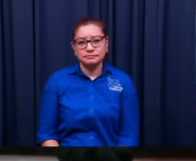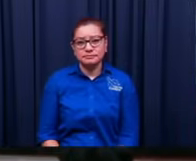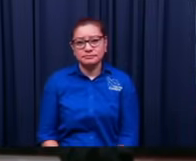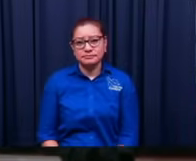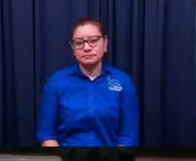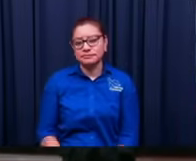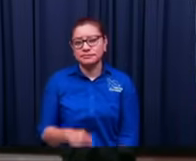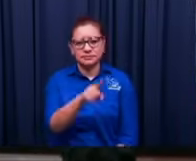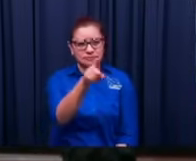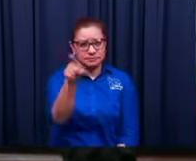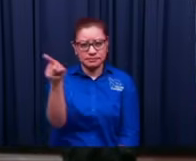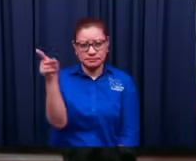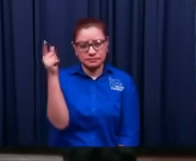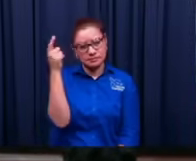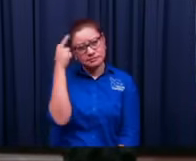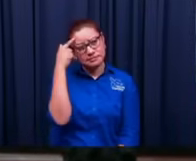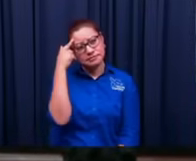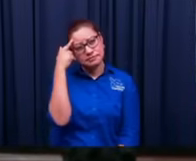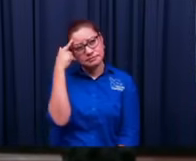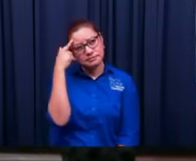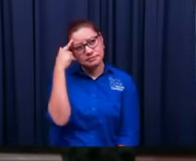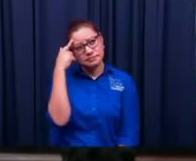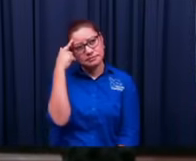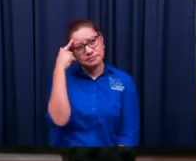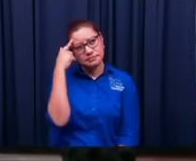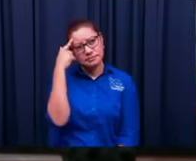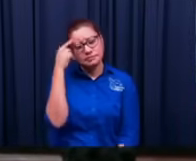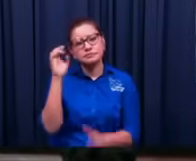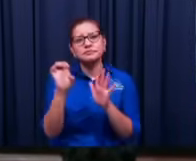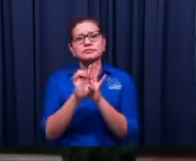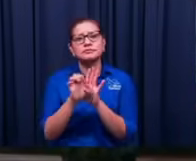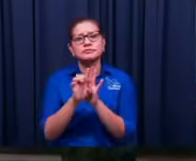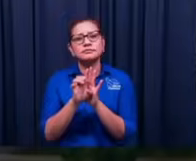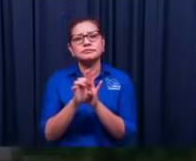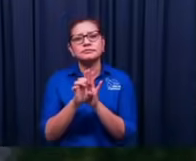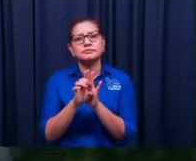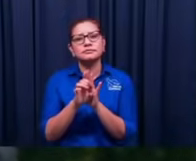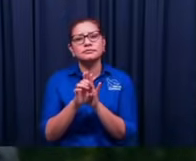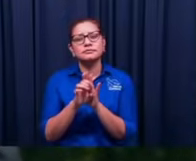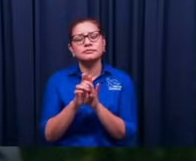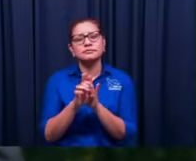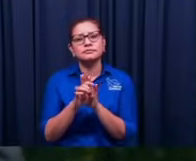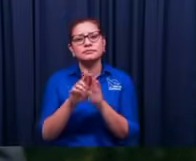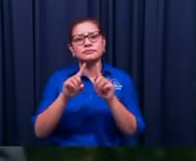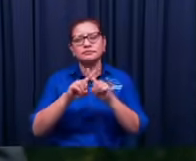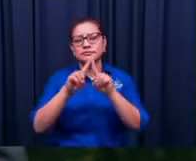Dígame un ejemplo contrario a lo que acabo de decir.